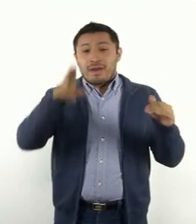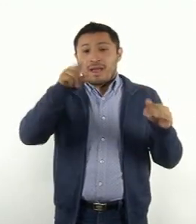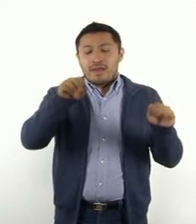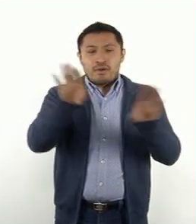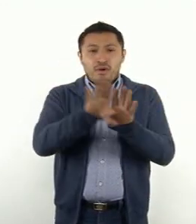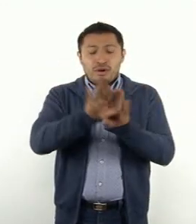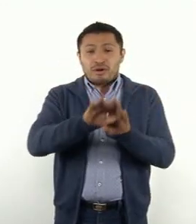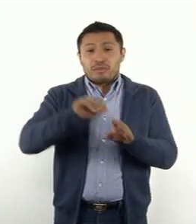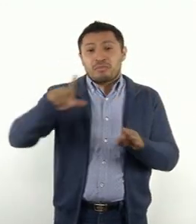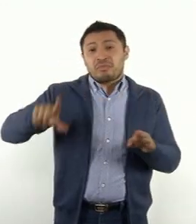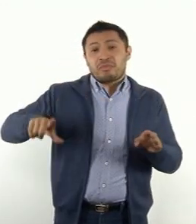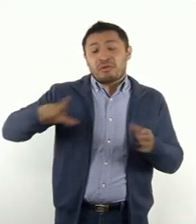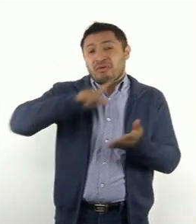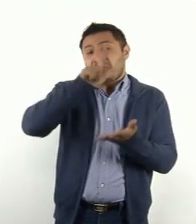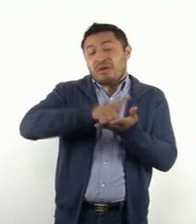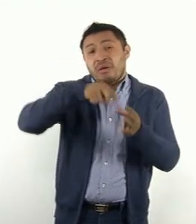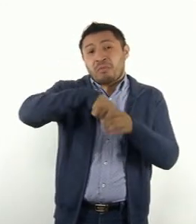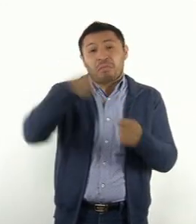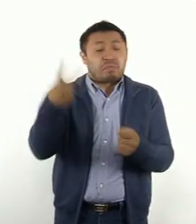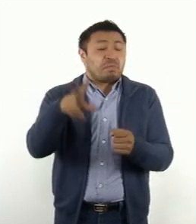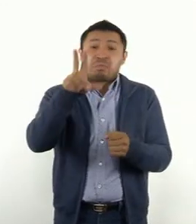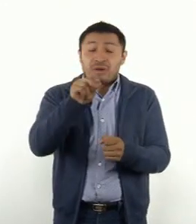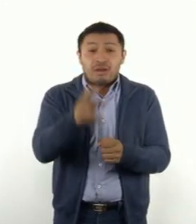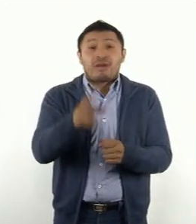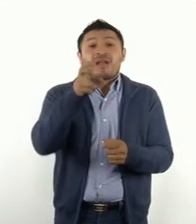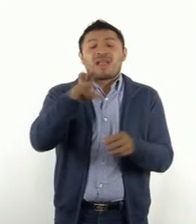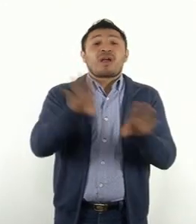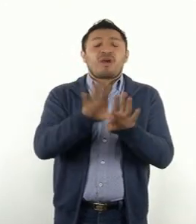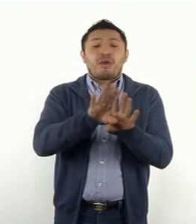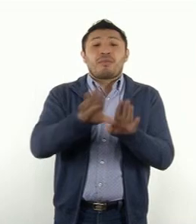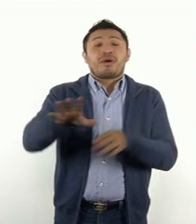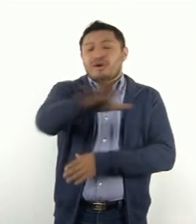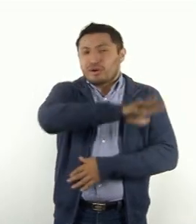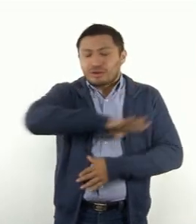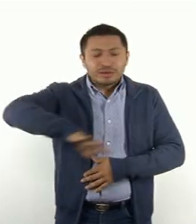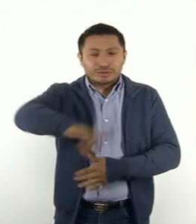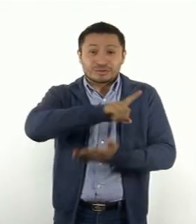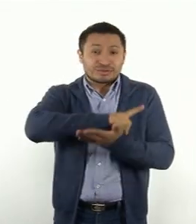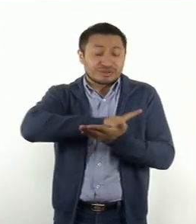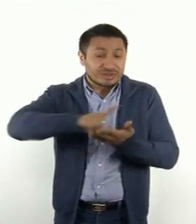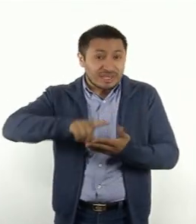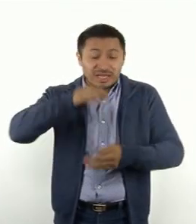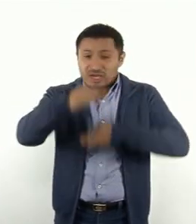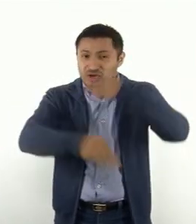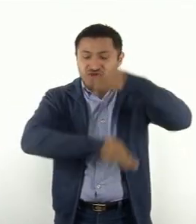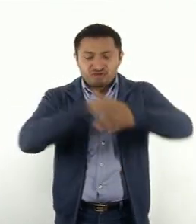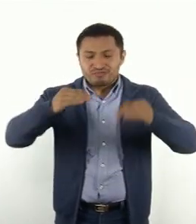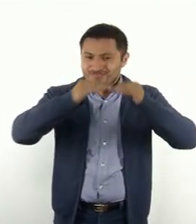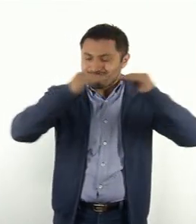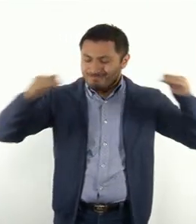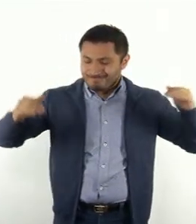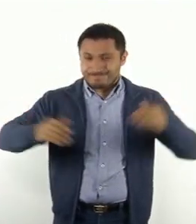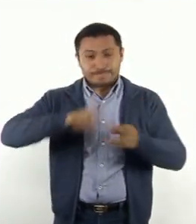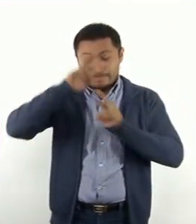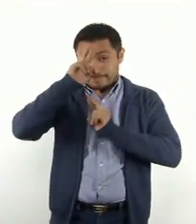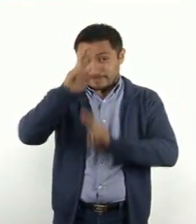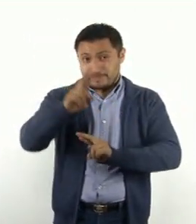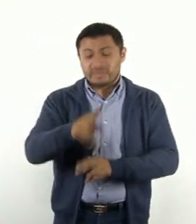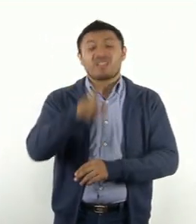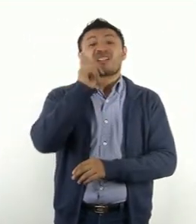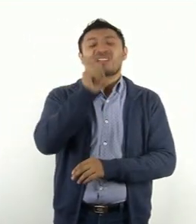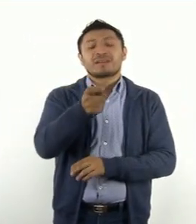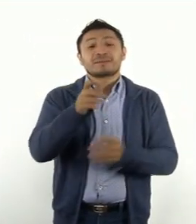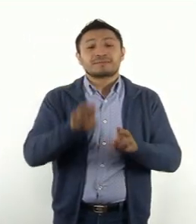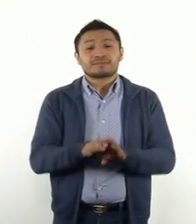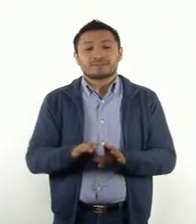vacía es el del gobierno de la mayoría y los derechos de las minorías. ¿En qué consiste este principio?